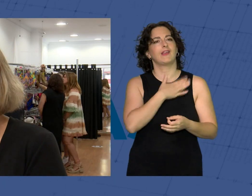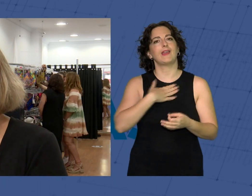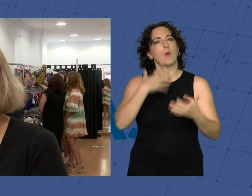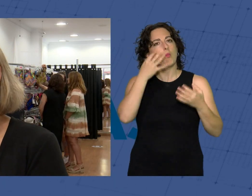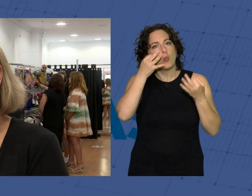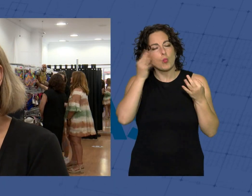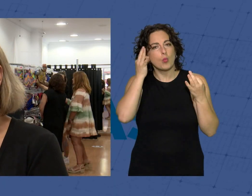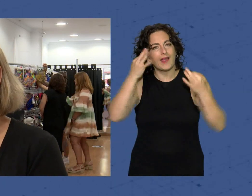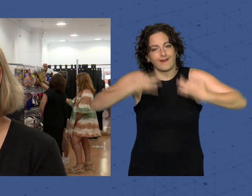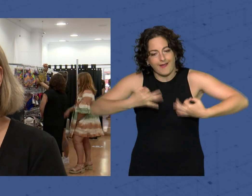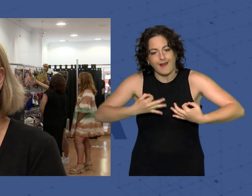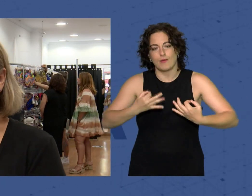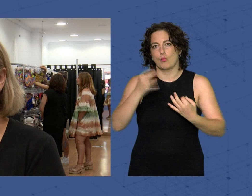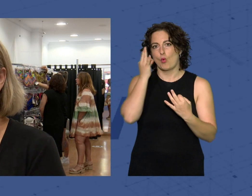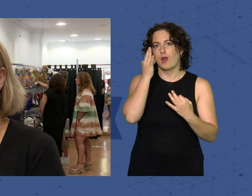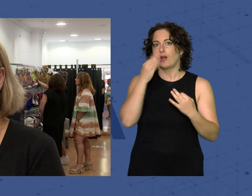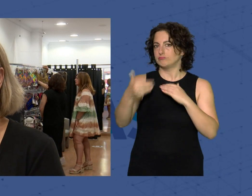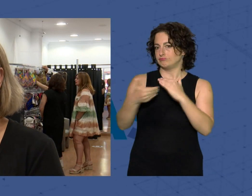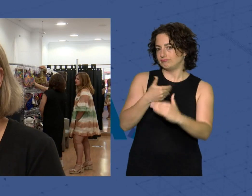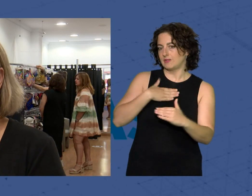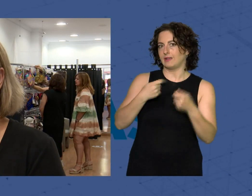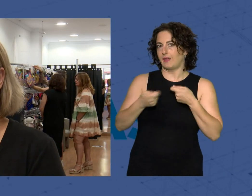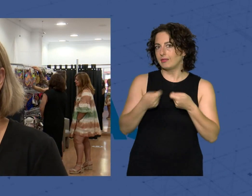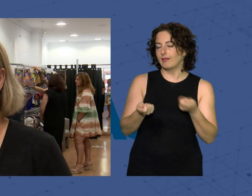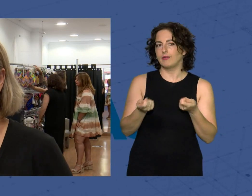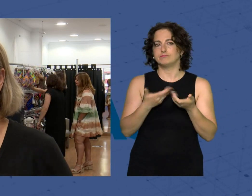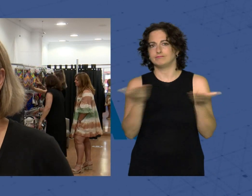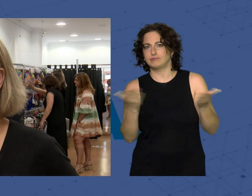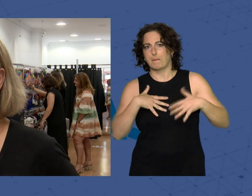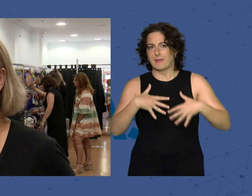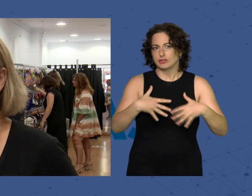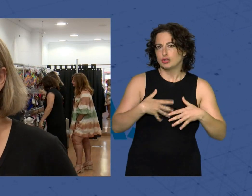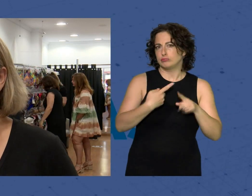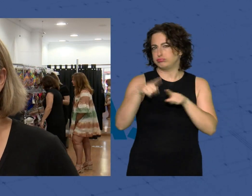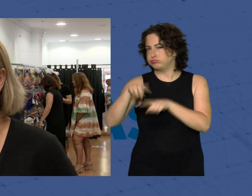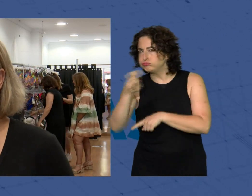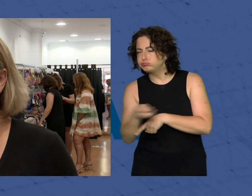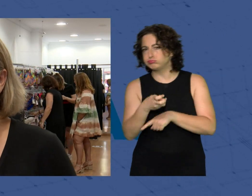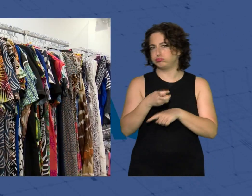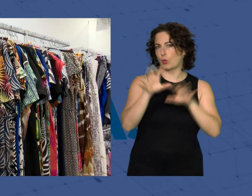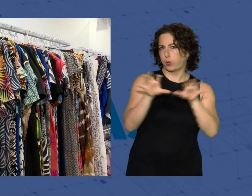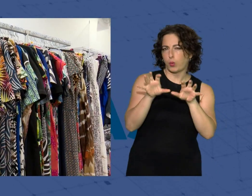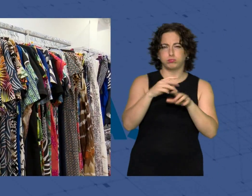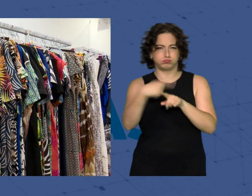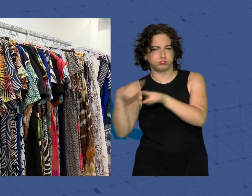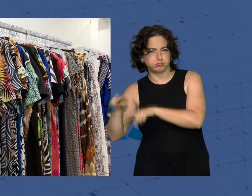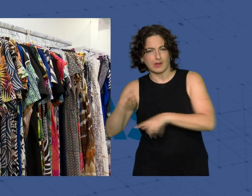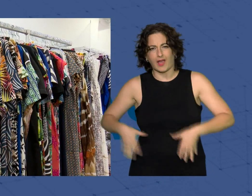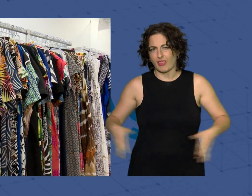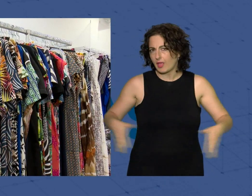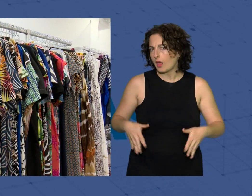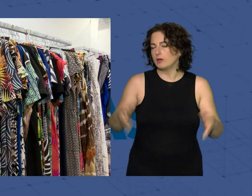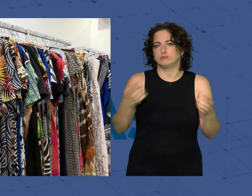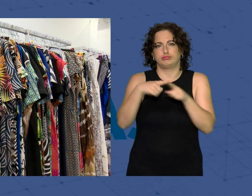mujeres que entran por la puerta y que tienen todo tipo de pecho, paderas, culicos, es decir, una mujer real como